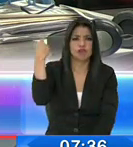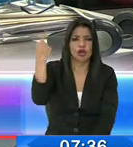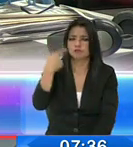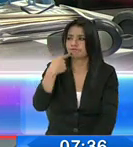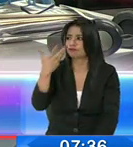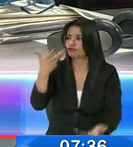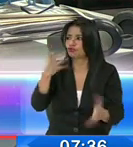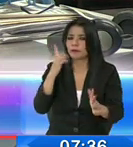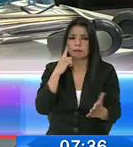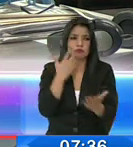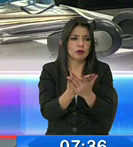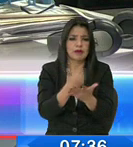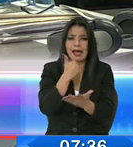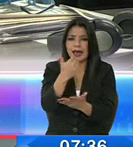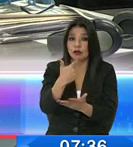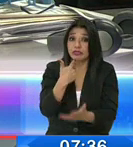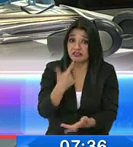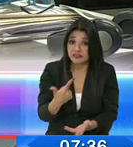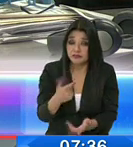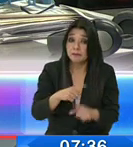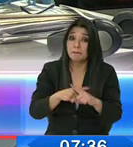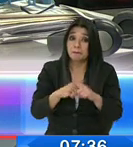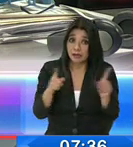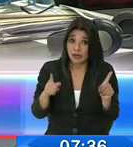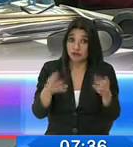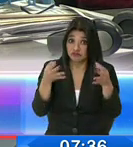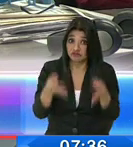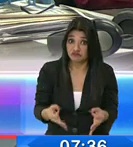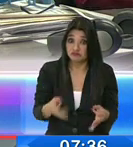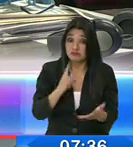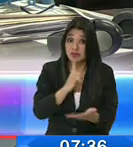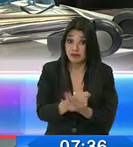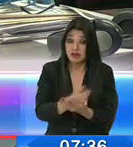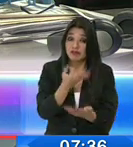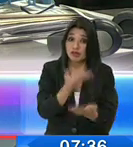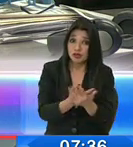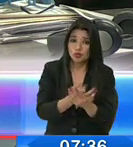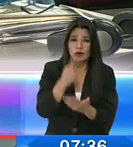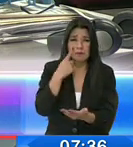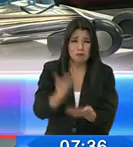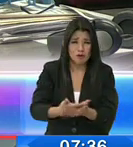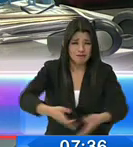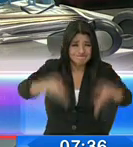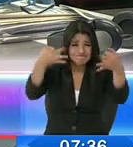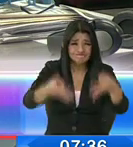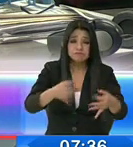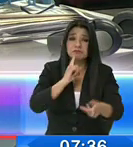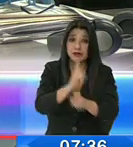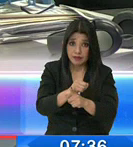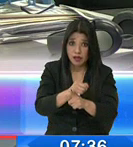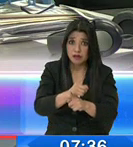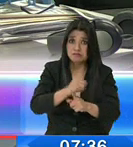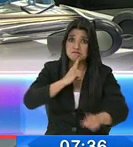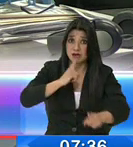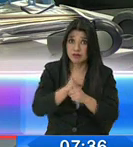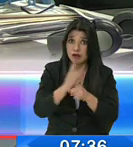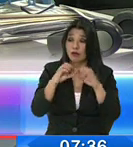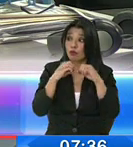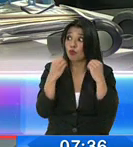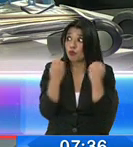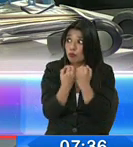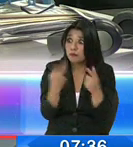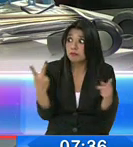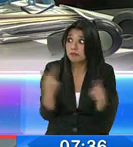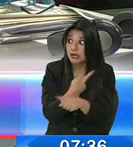de descargo pero se trata de deslegitimar hay facturas hay pruebas concretas que demuestran esta organización criminal